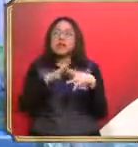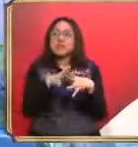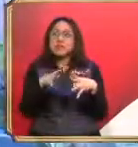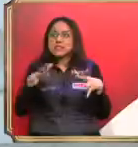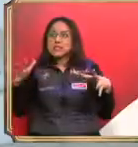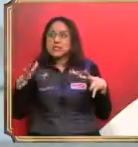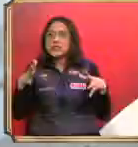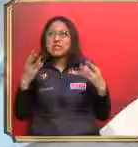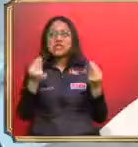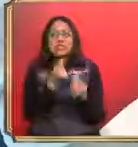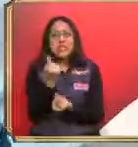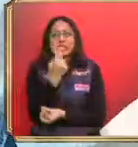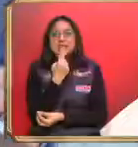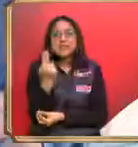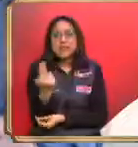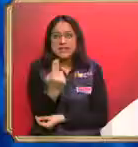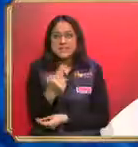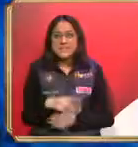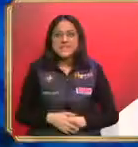que lo necesitan